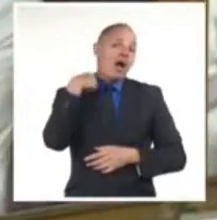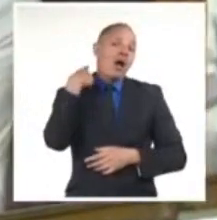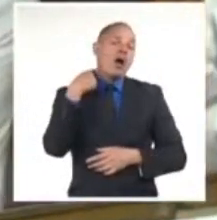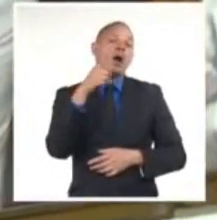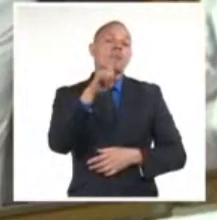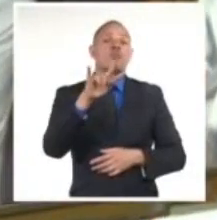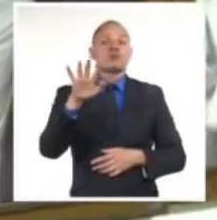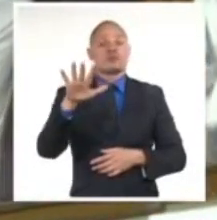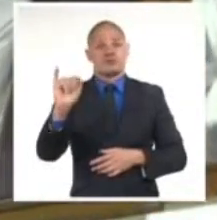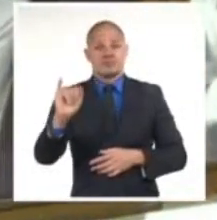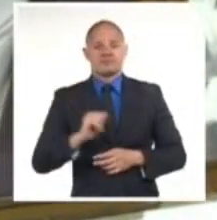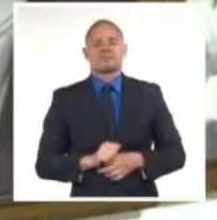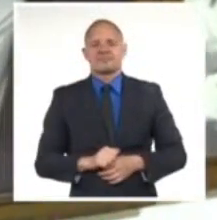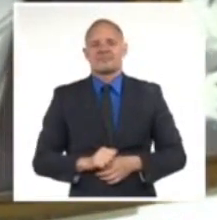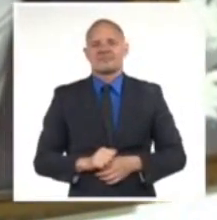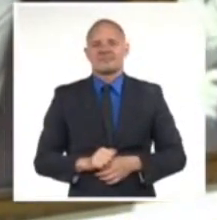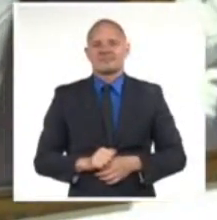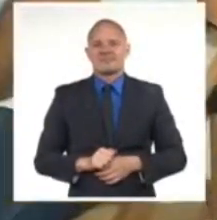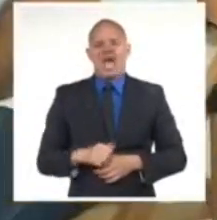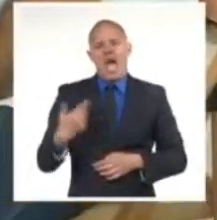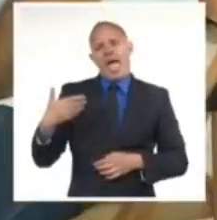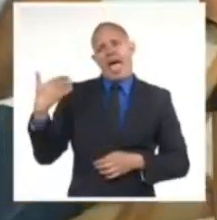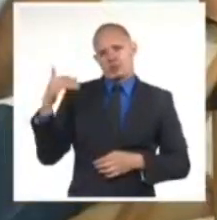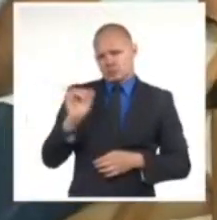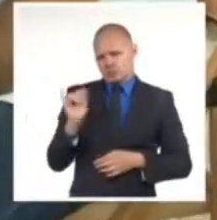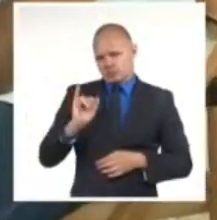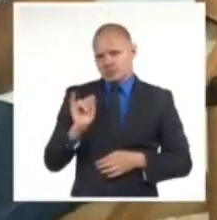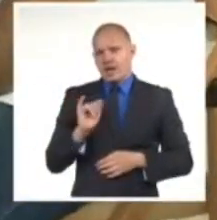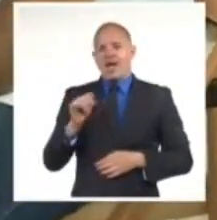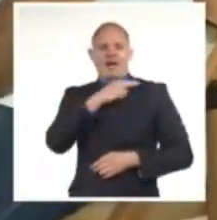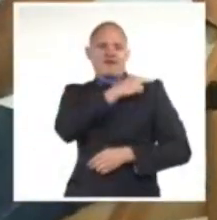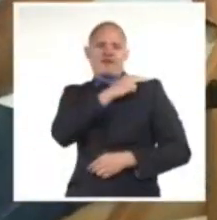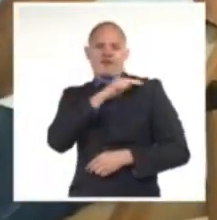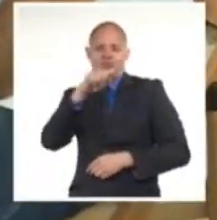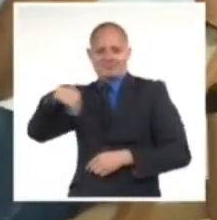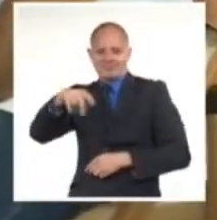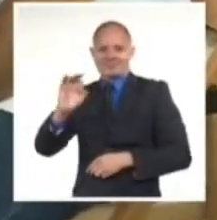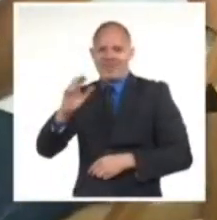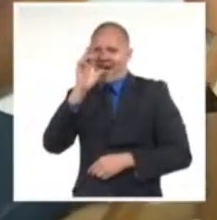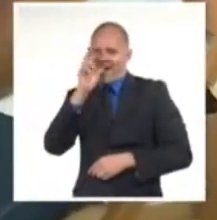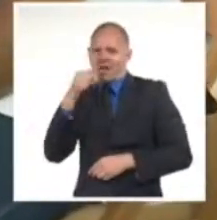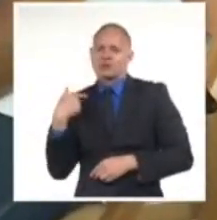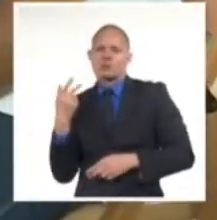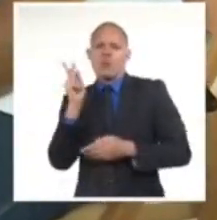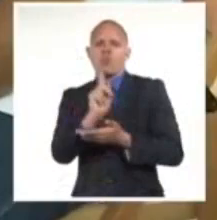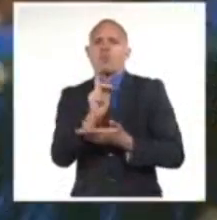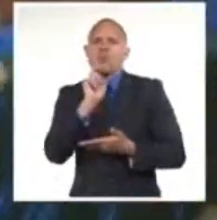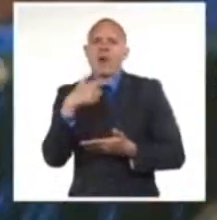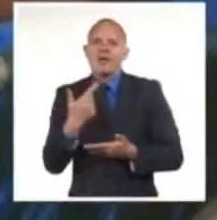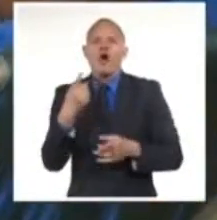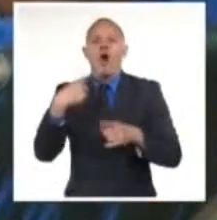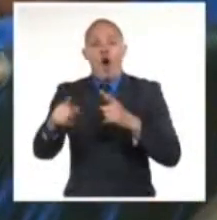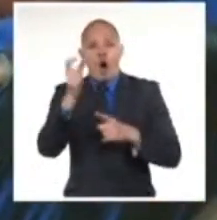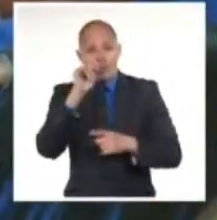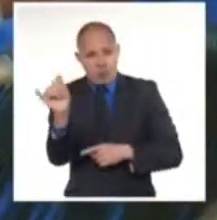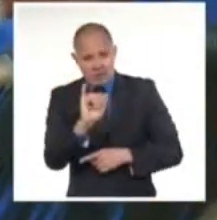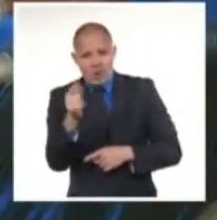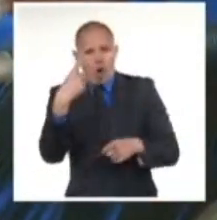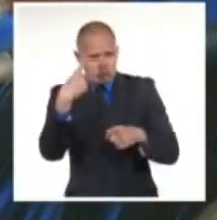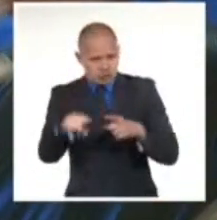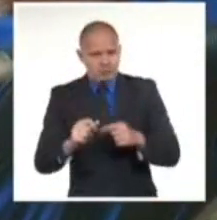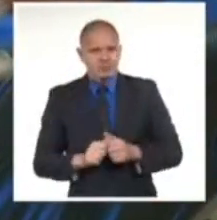1956. Anteriormente, la directiva de los CDR había acudido al encuentro de Agustín Díaz